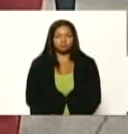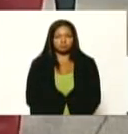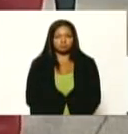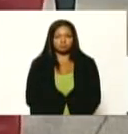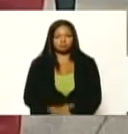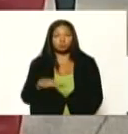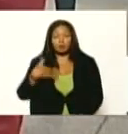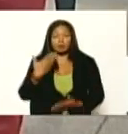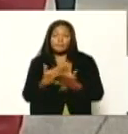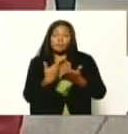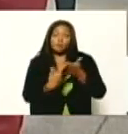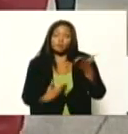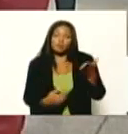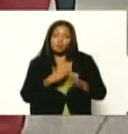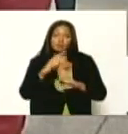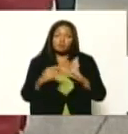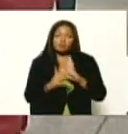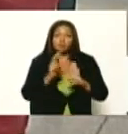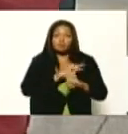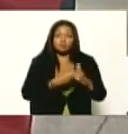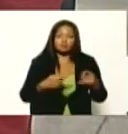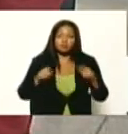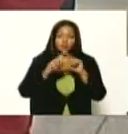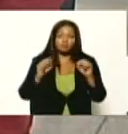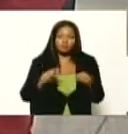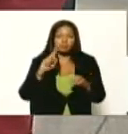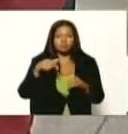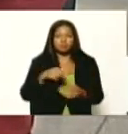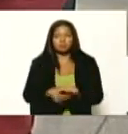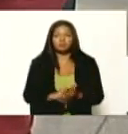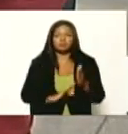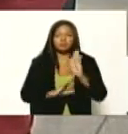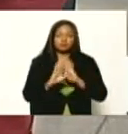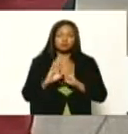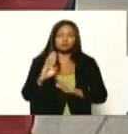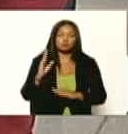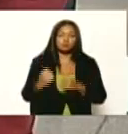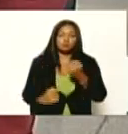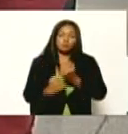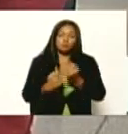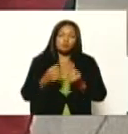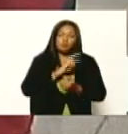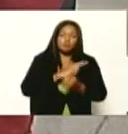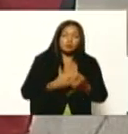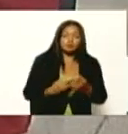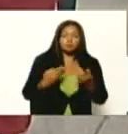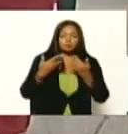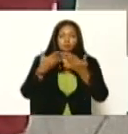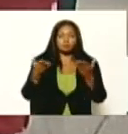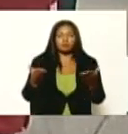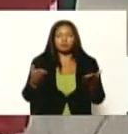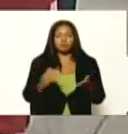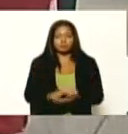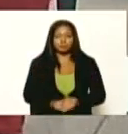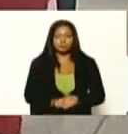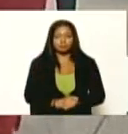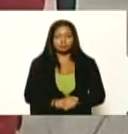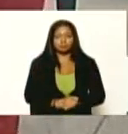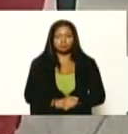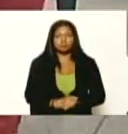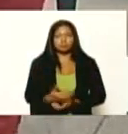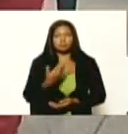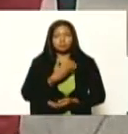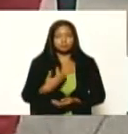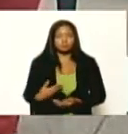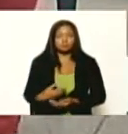las propuestas concretas para fortalecer y el desarrollo local y el poder popular. Señor presidente,